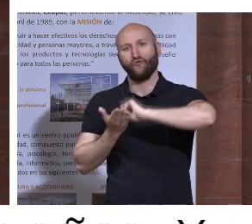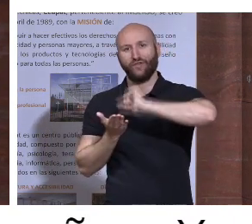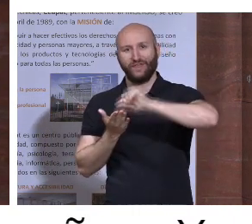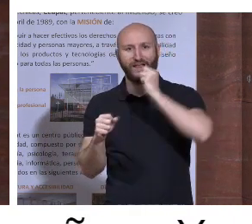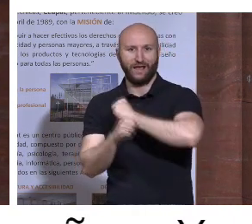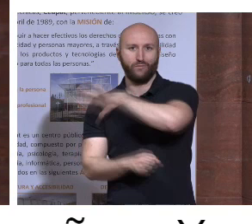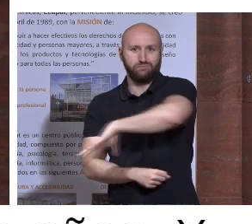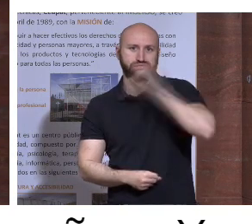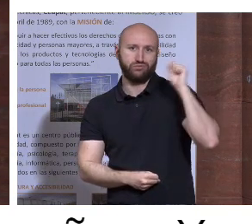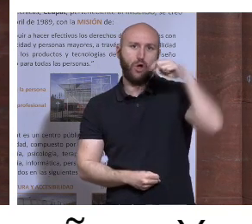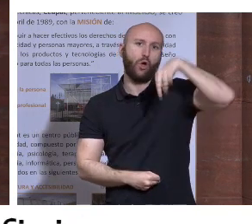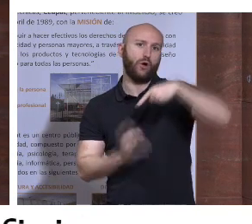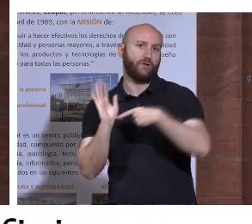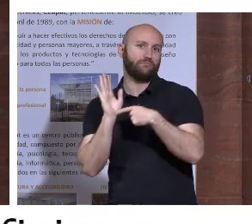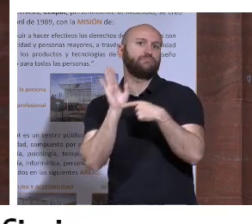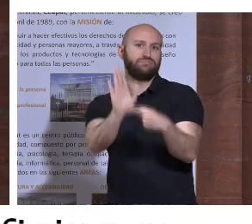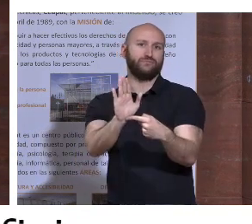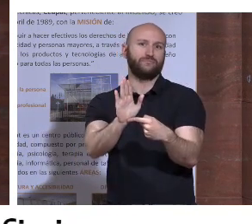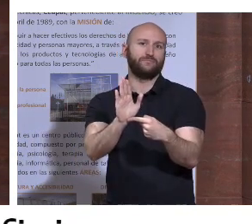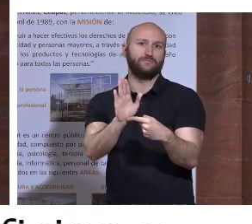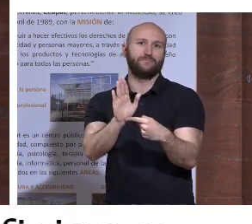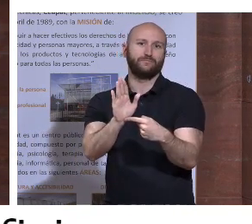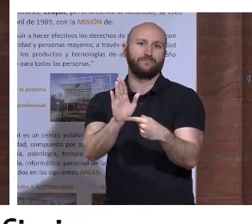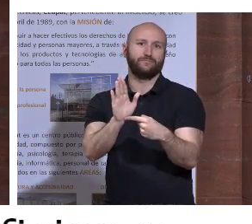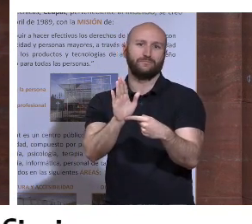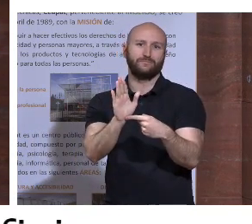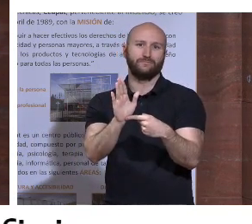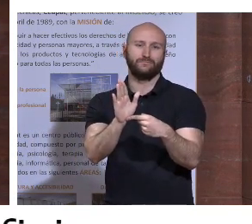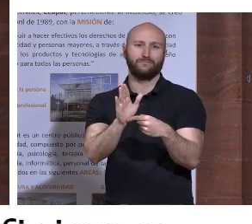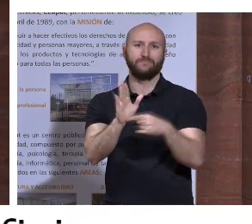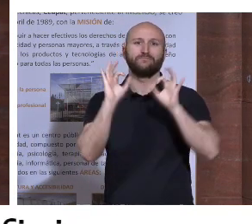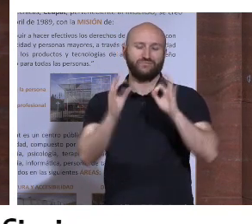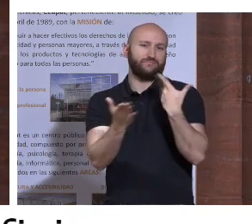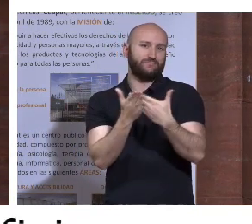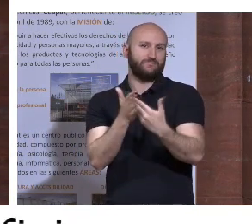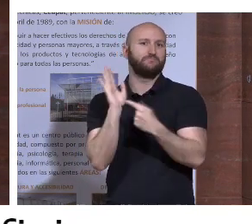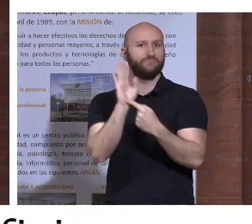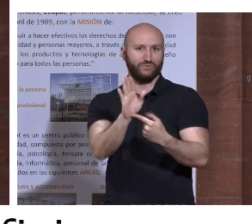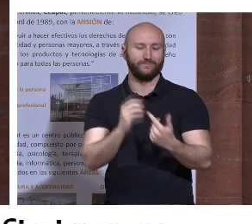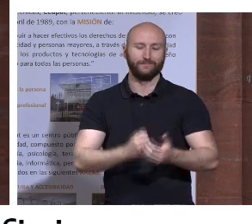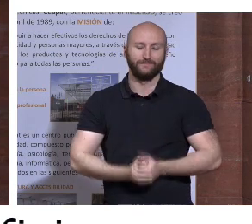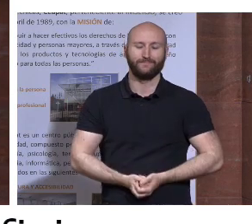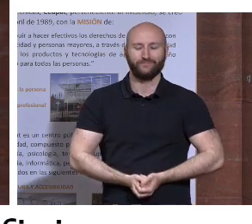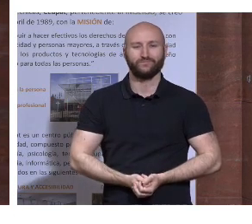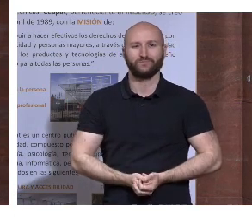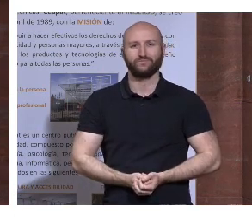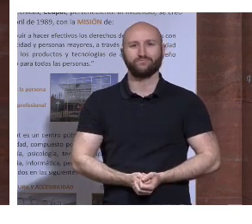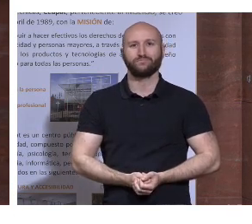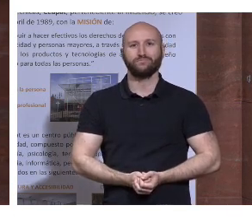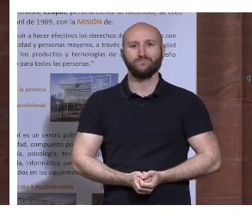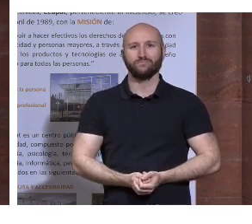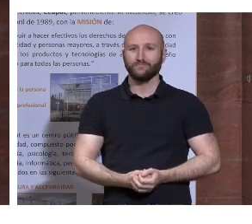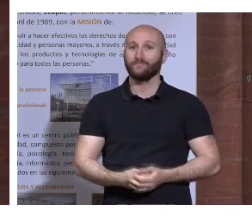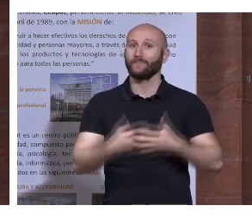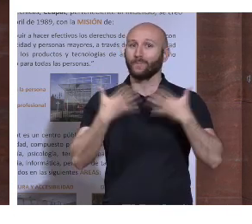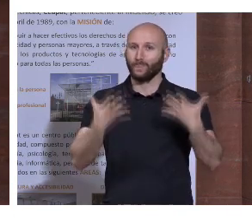digo, voy a mostraroslo en plan demostrador. Vale, pues...